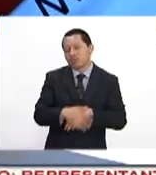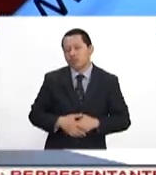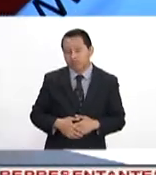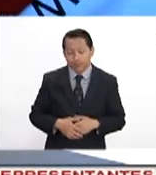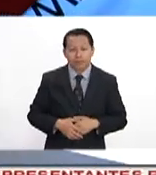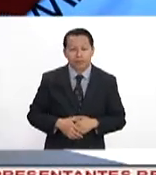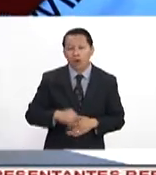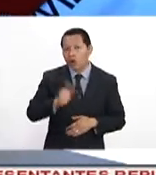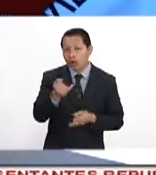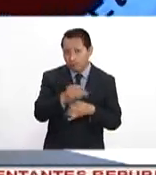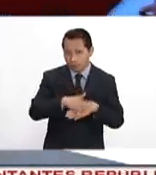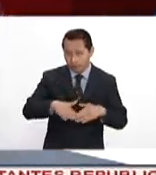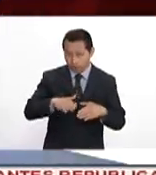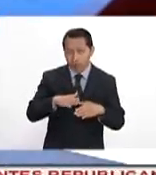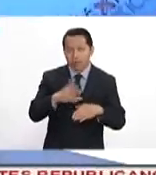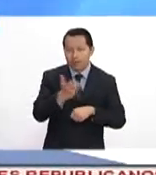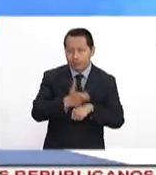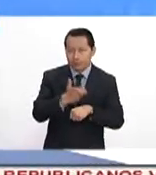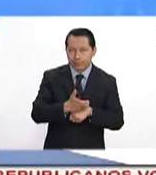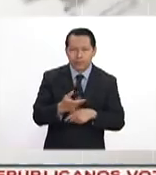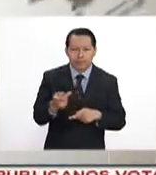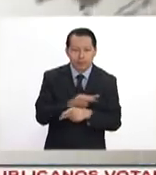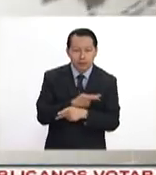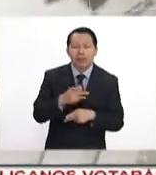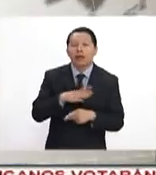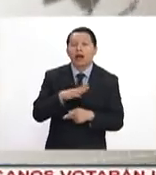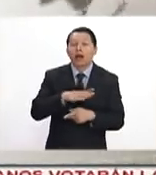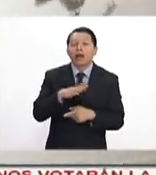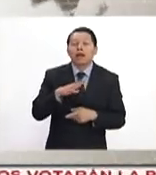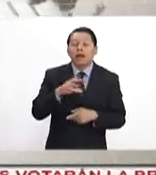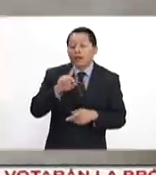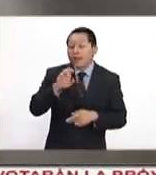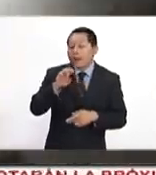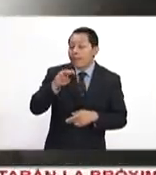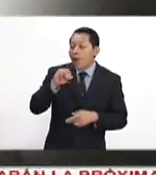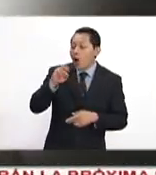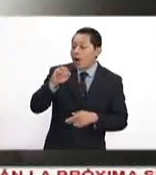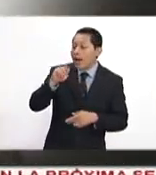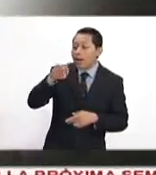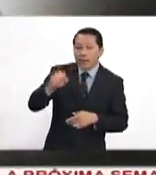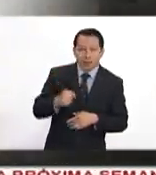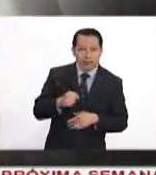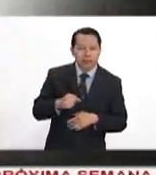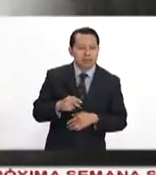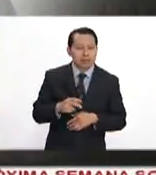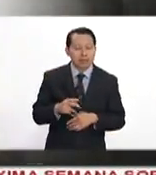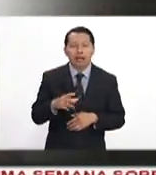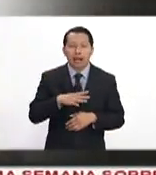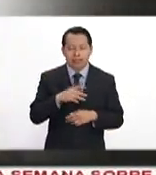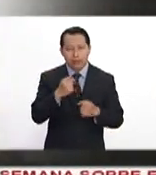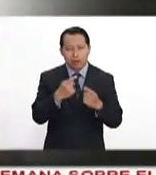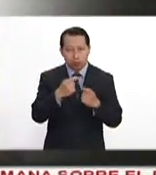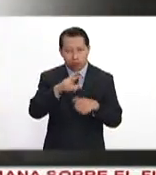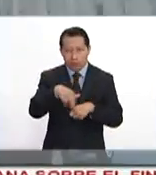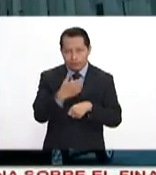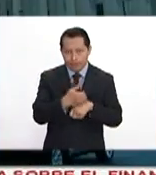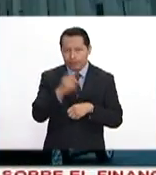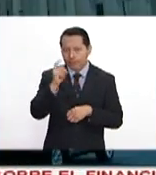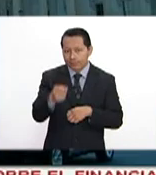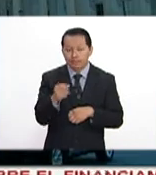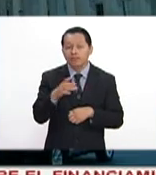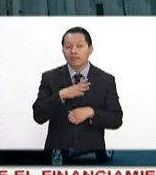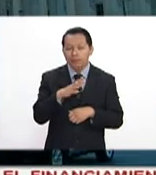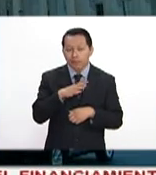Y más información de los Estados Unidos, porque legisladores demócratas, con el apoyo incluso de algunos republicanos, dieron